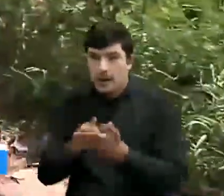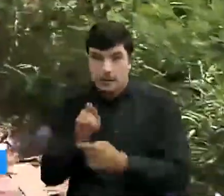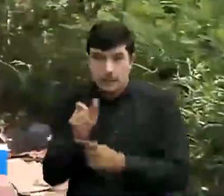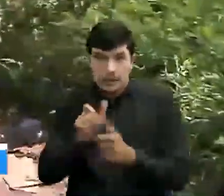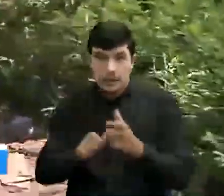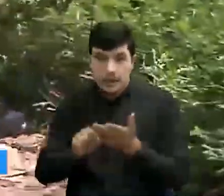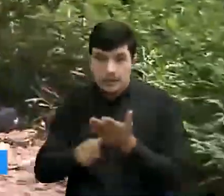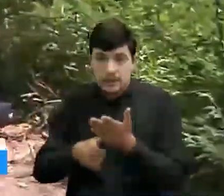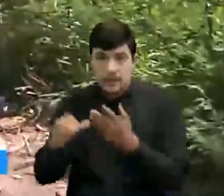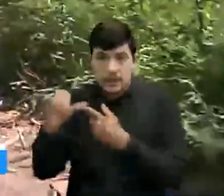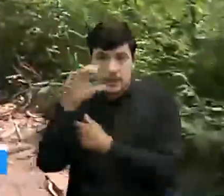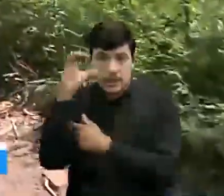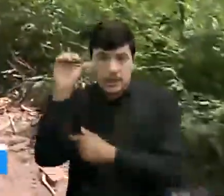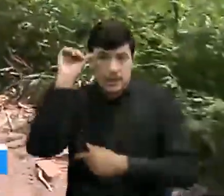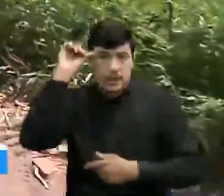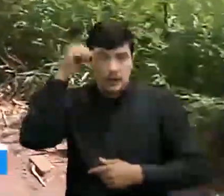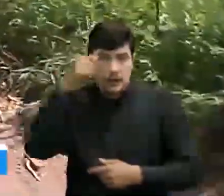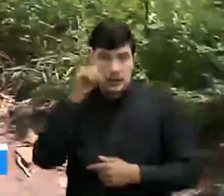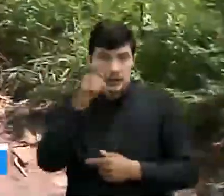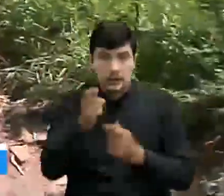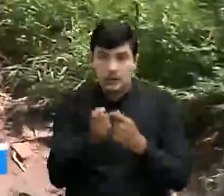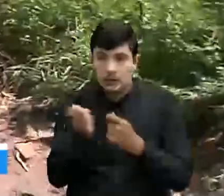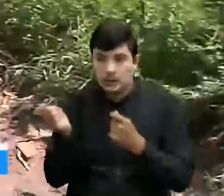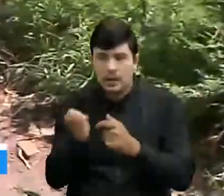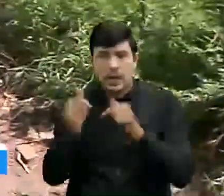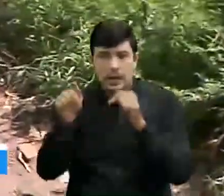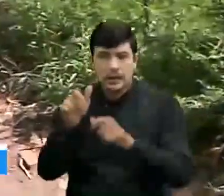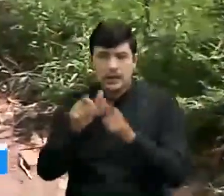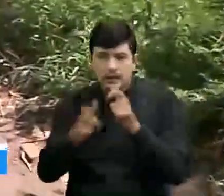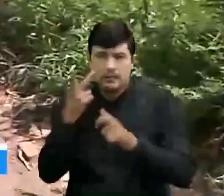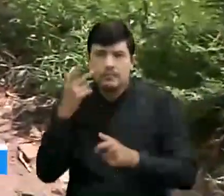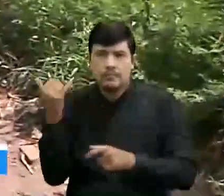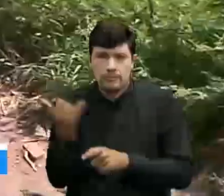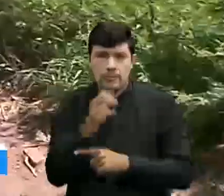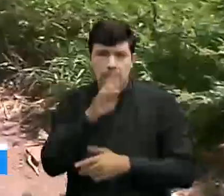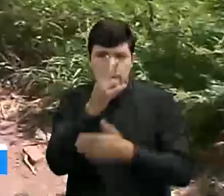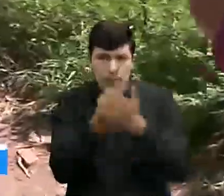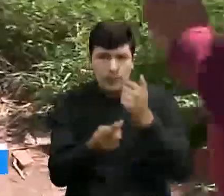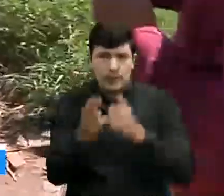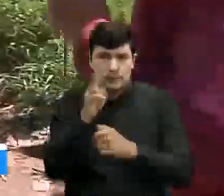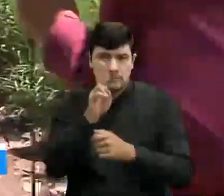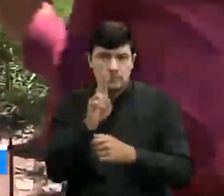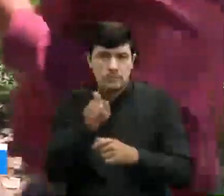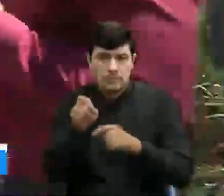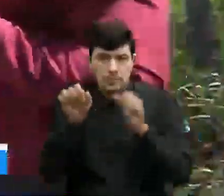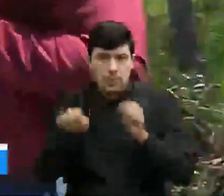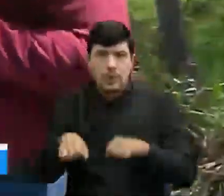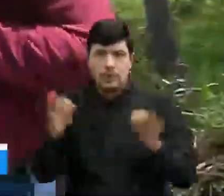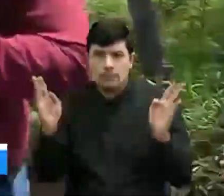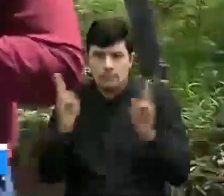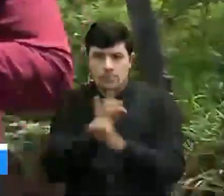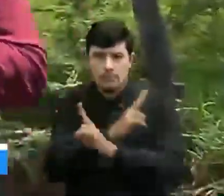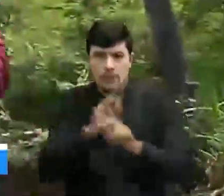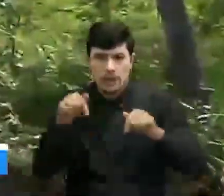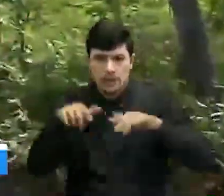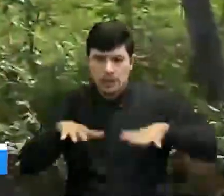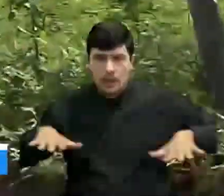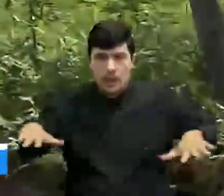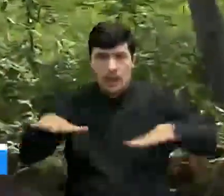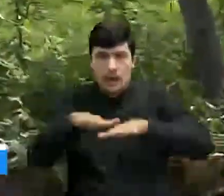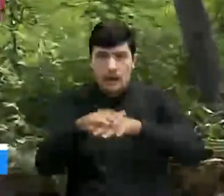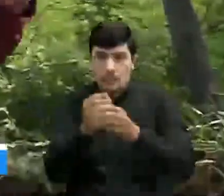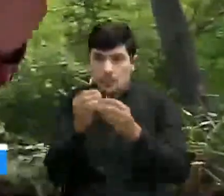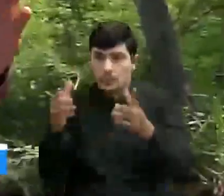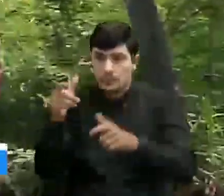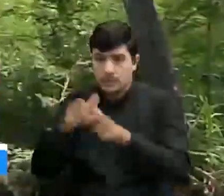colombiana, recordemos que por ser cercano a la frontera, muchas de estas personas tienen la doble nacionalidad y pueden hacer tránsito en este paso irregular. Muchas